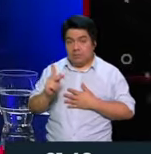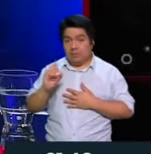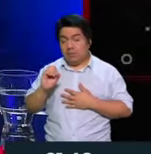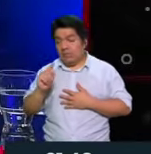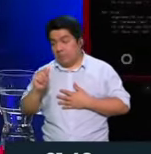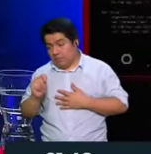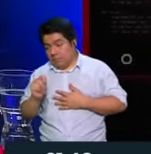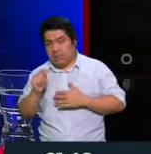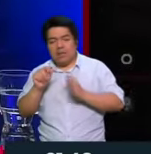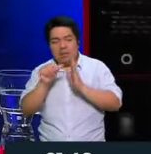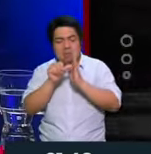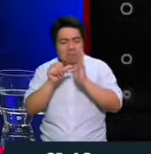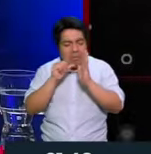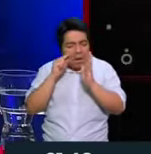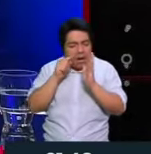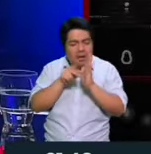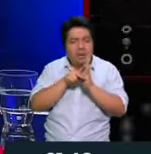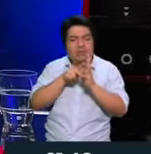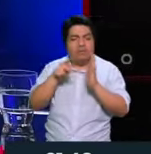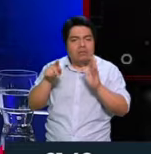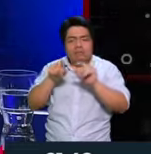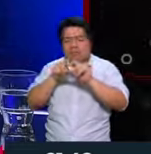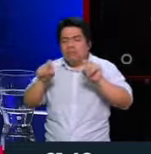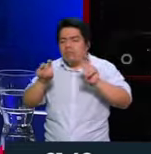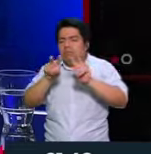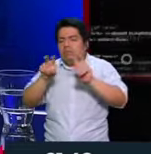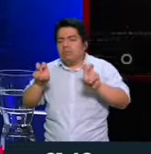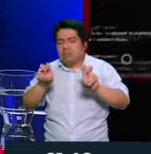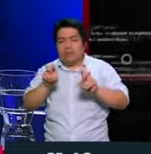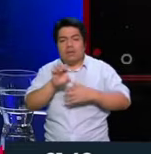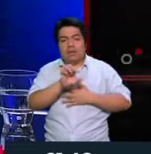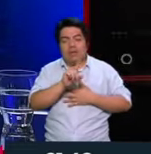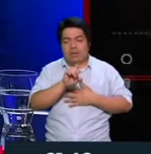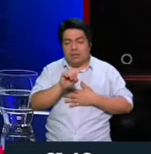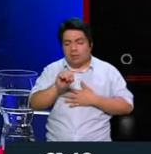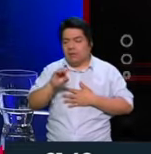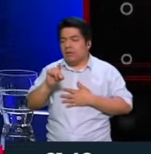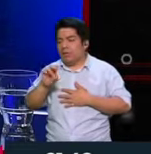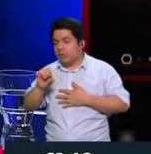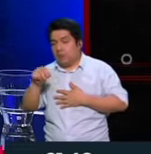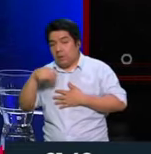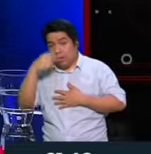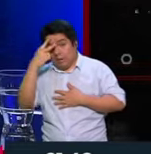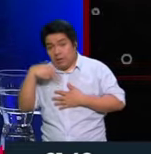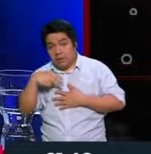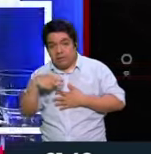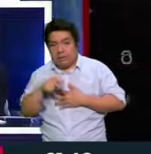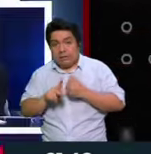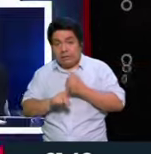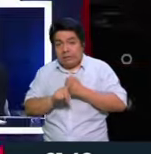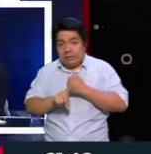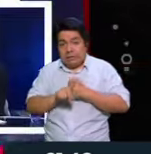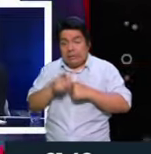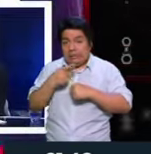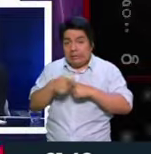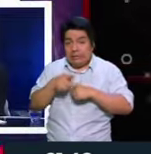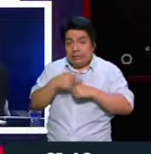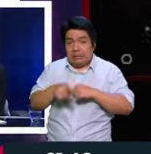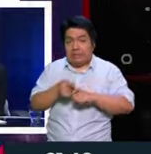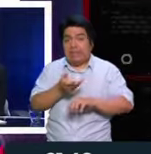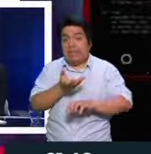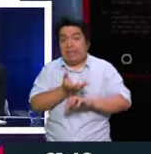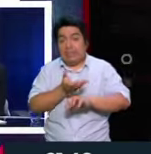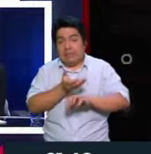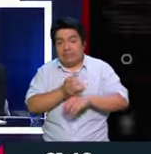un artículo editorial intitulado "El Estado de Derecho en México está en peligro, Estados Unidos tiene